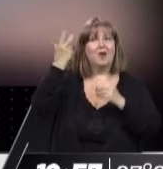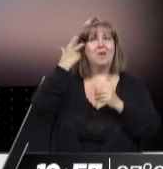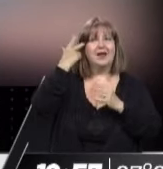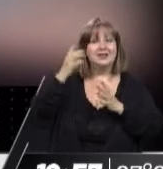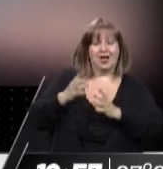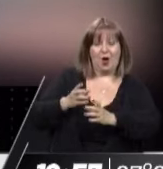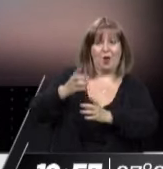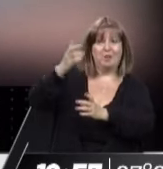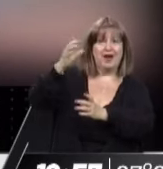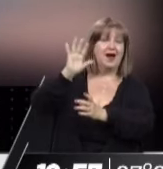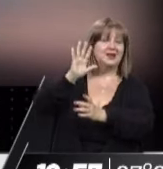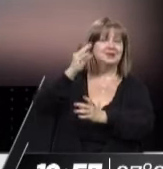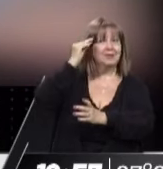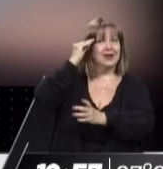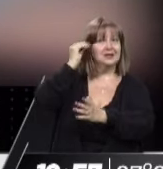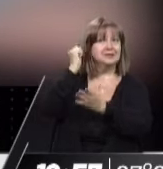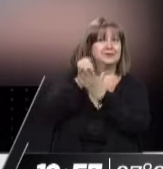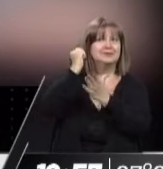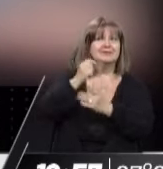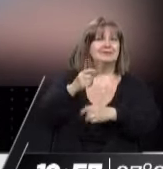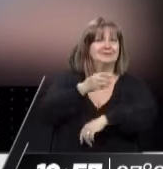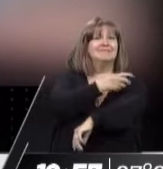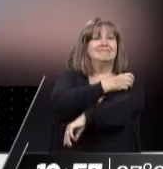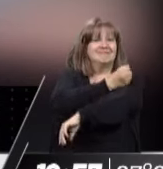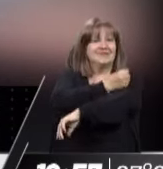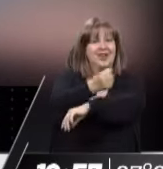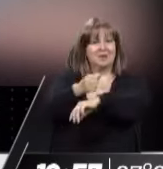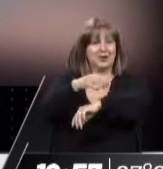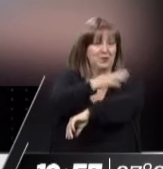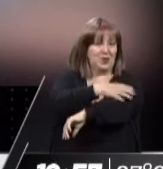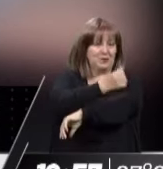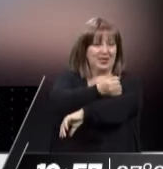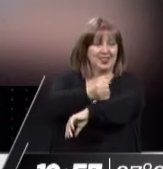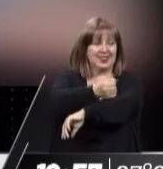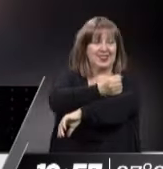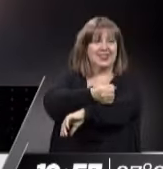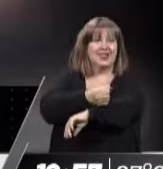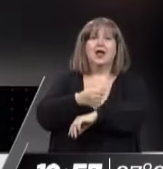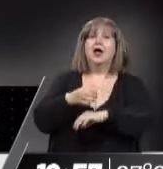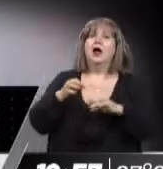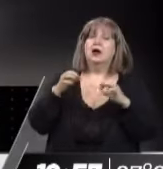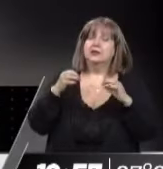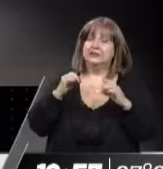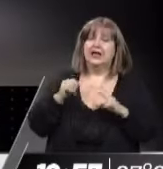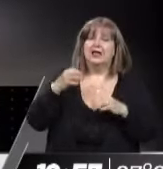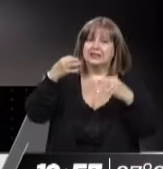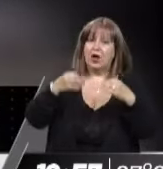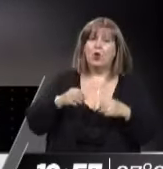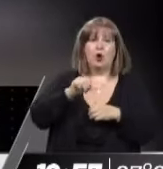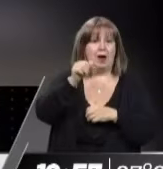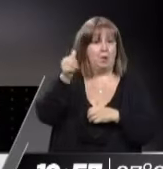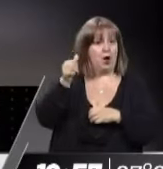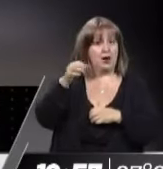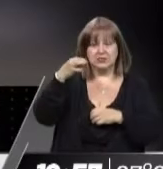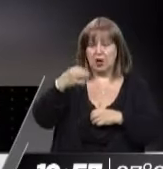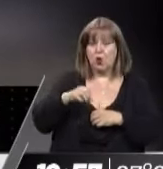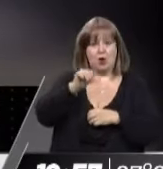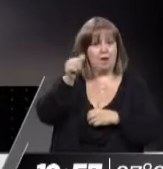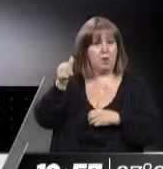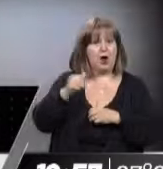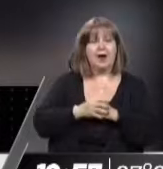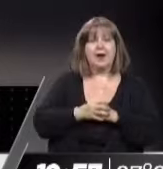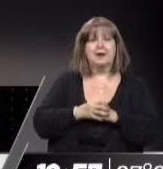copa. Y Messi, este es el último mundial. No hay chance de que nosotros no perdamos el mundial. ¿Qué falta ganar el mundial? Que nosotros no perdamos. El Messi ¿no? es el ni mejor. Lo